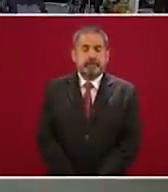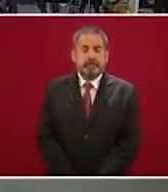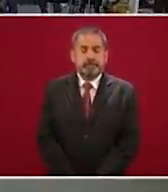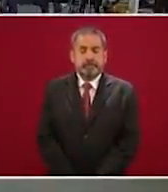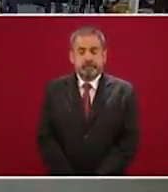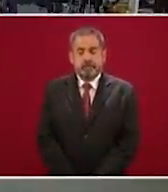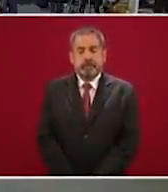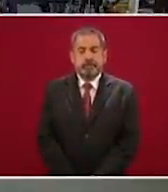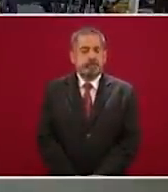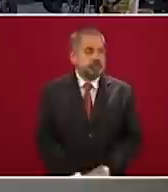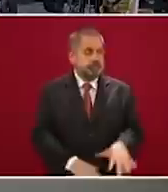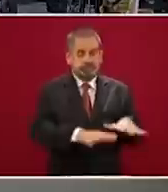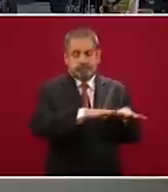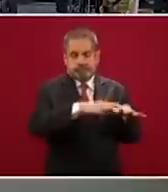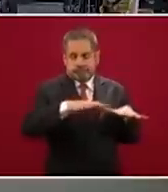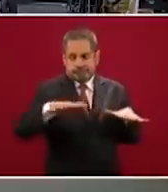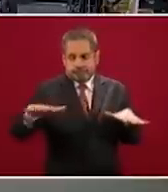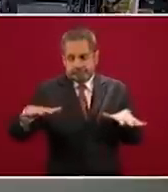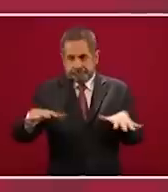que cuidarlo mucho,